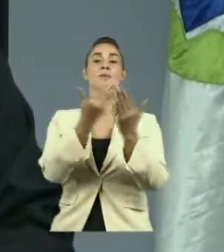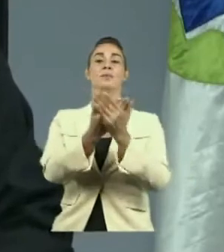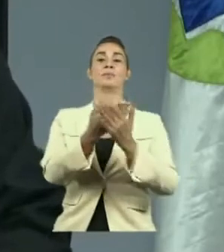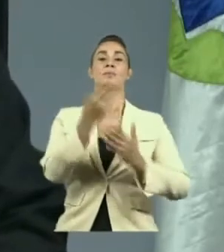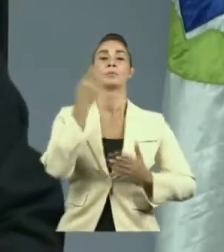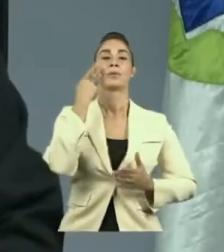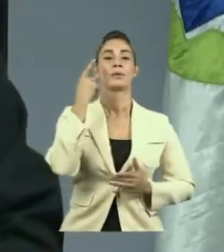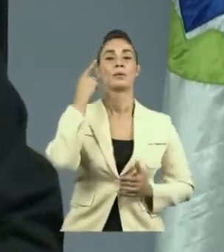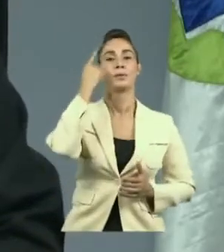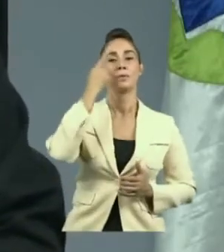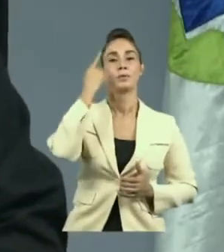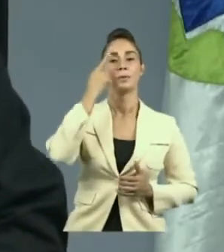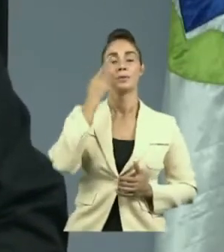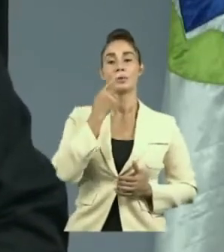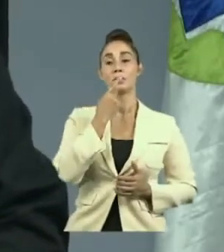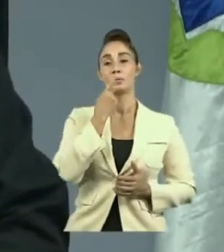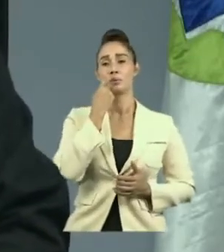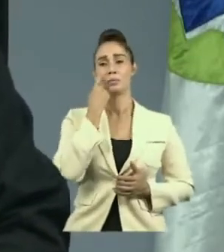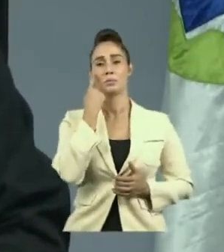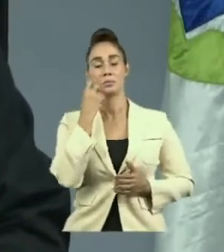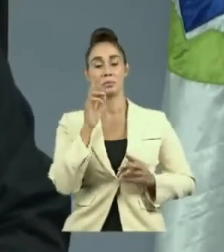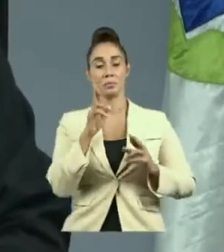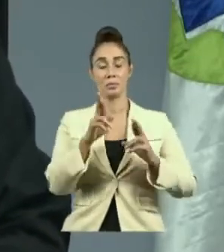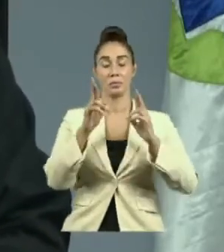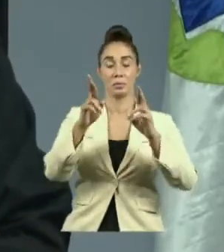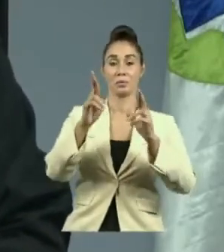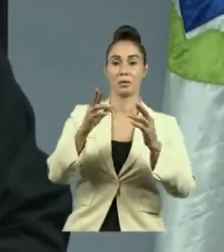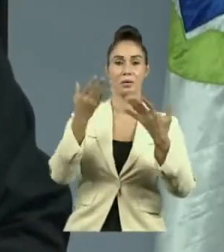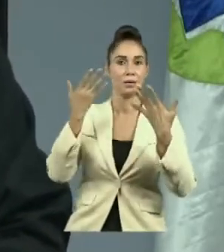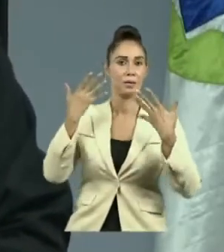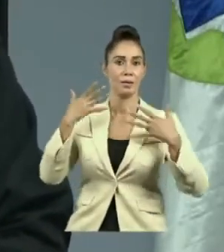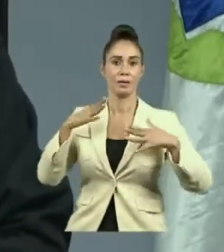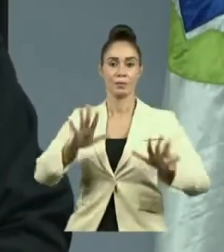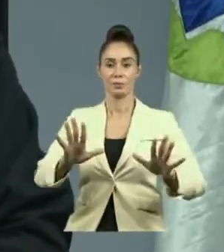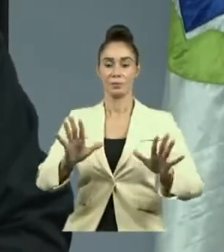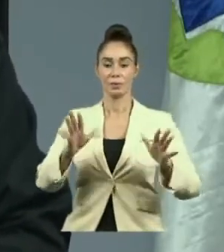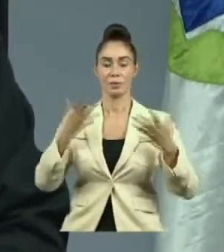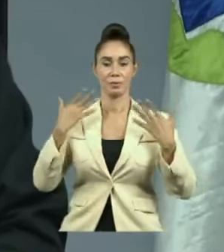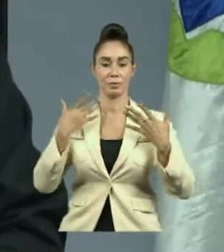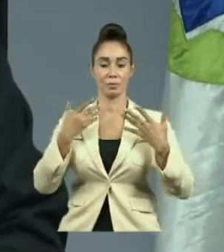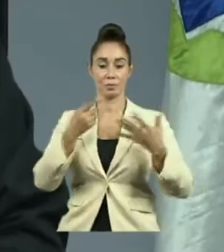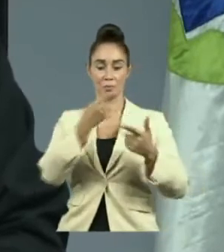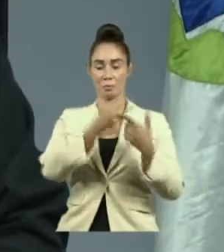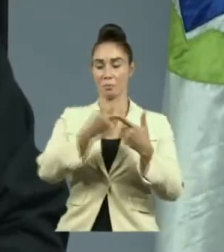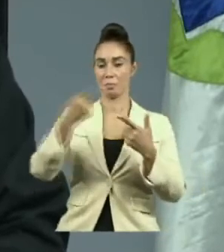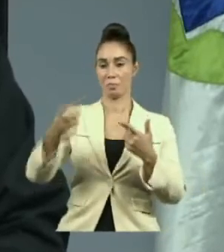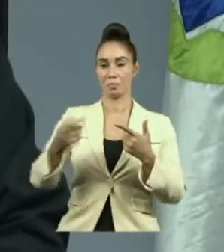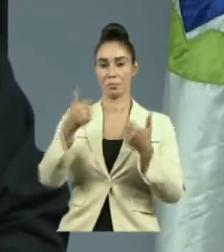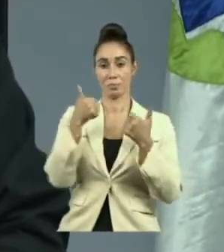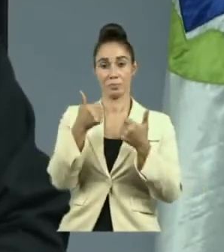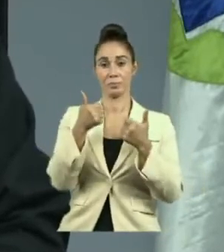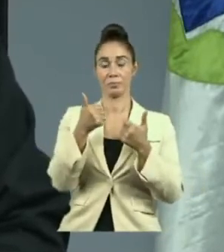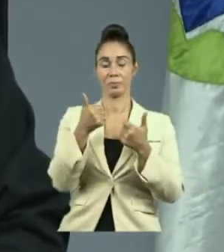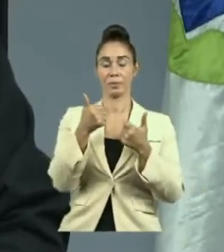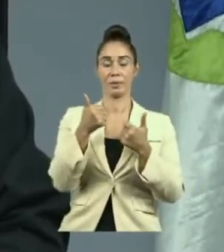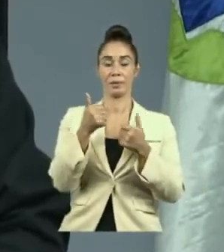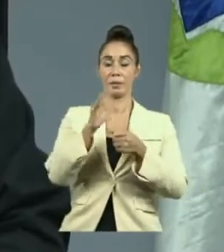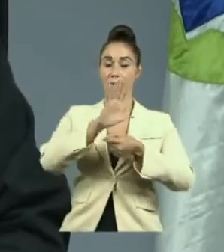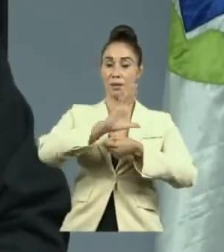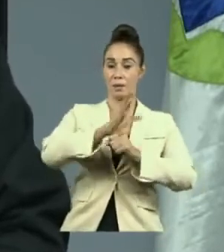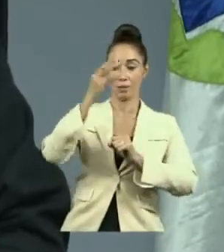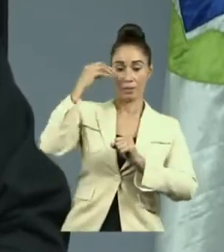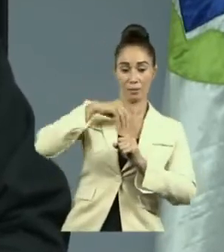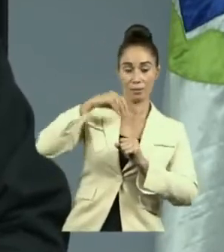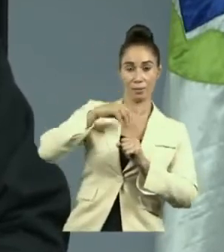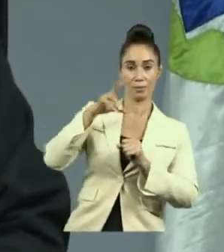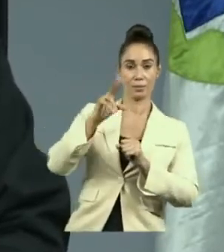piensa que hacerse una prueba rápida de esta ya le ha descartado o confirmado el hobby 19